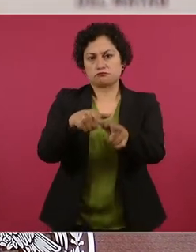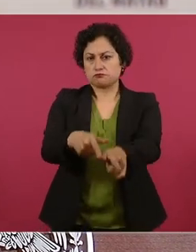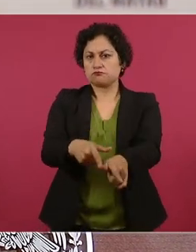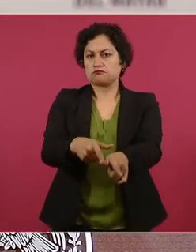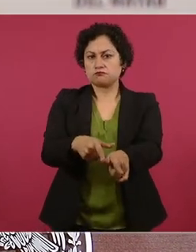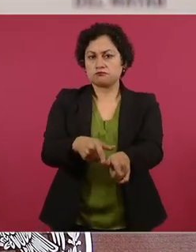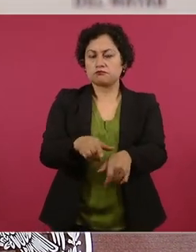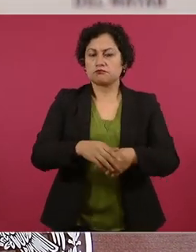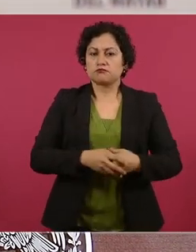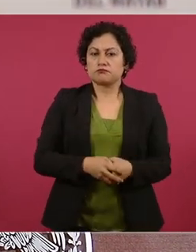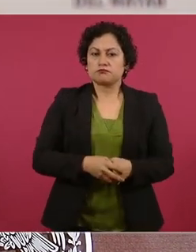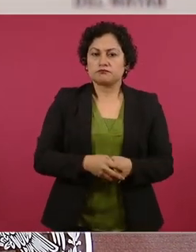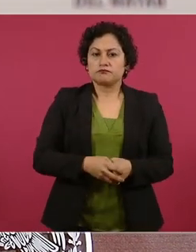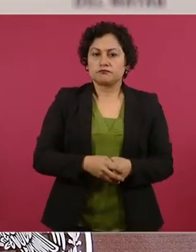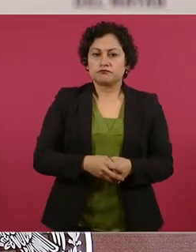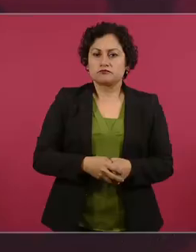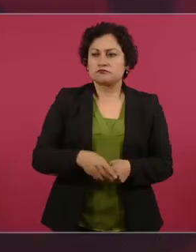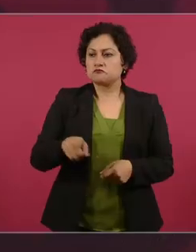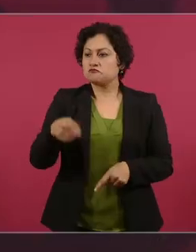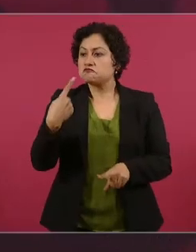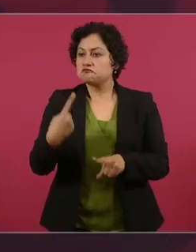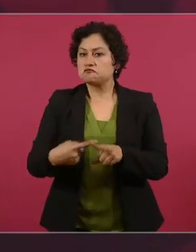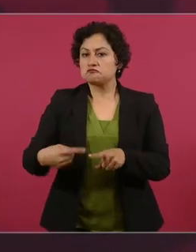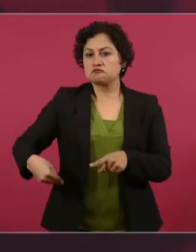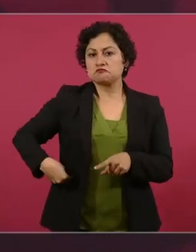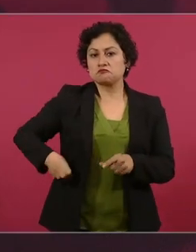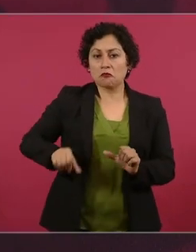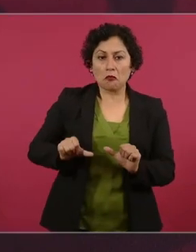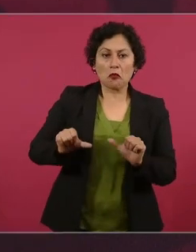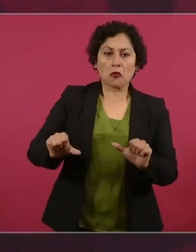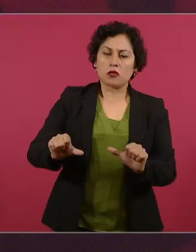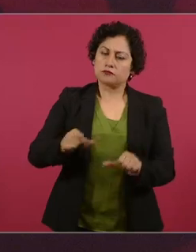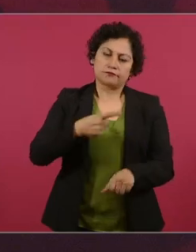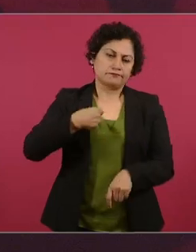sin permitir impunidad.